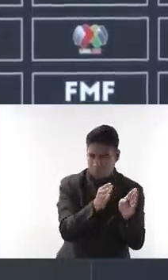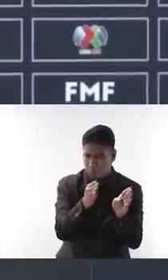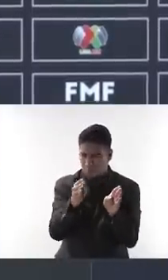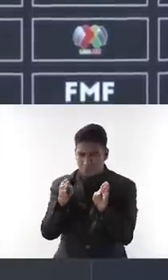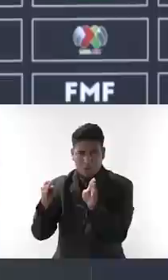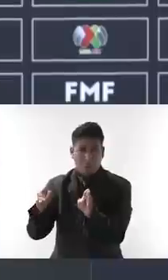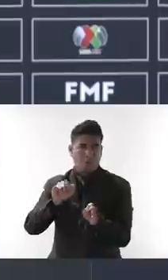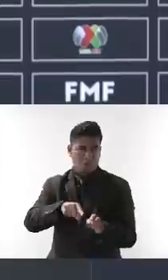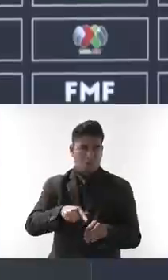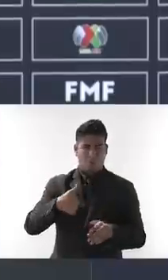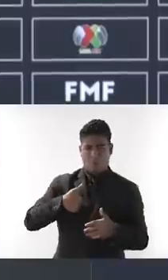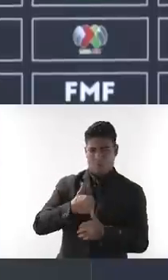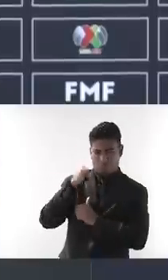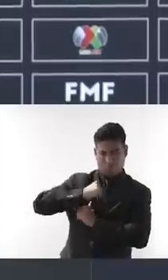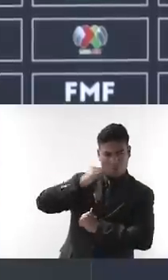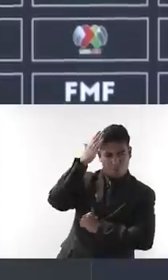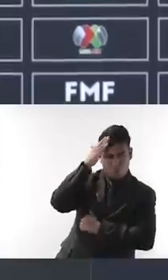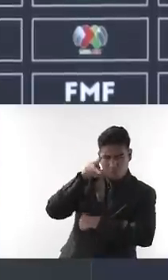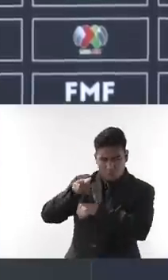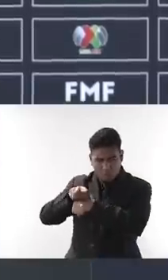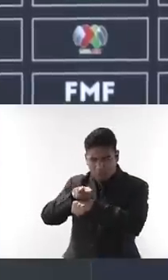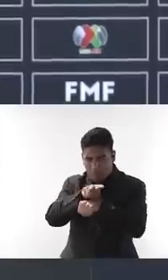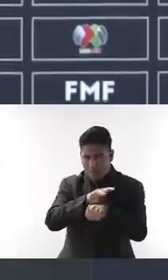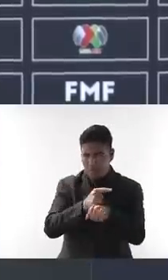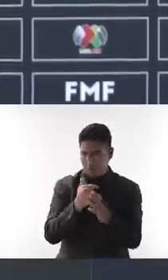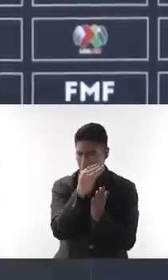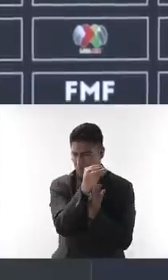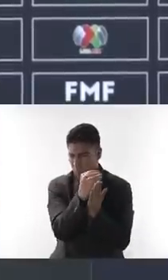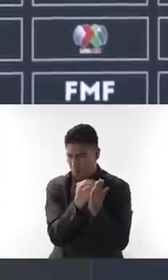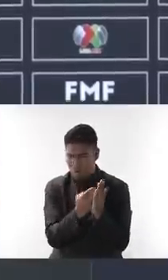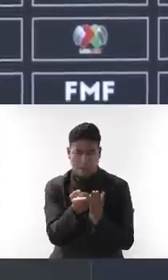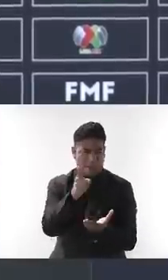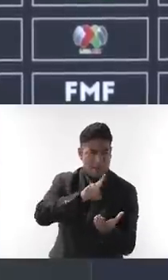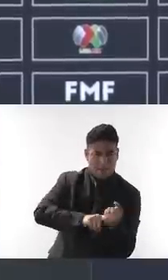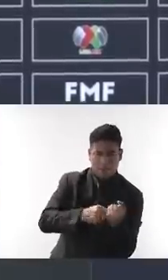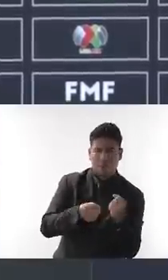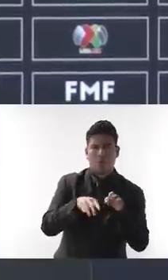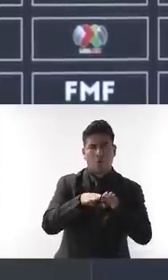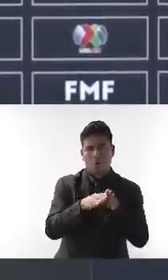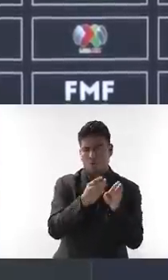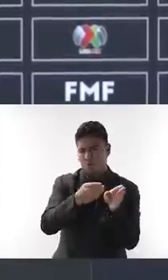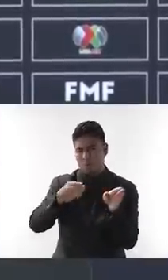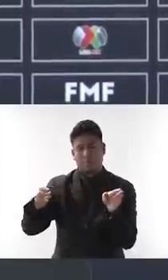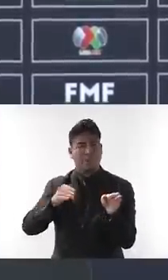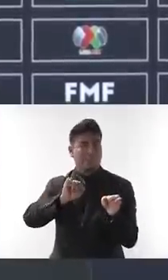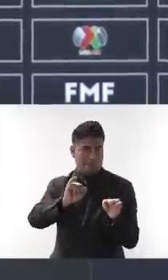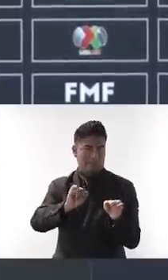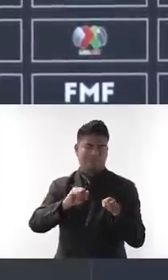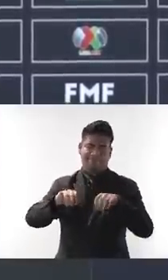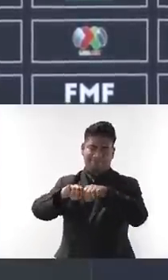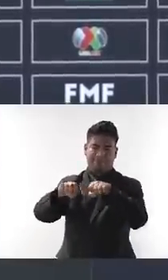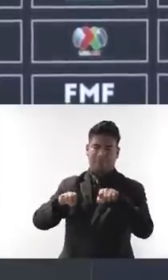auditor externo y del control económico. Entonces estamos trabajando muy cerca de los clubes de expansión.